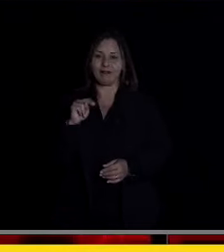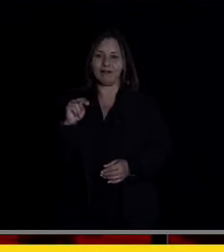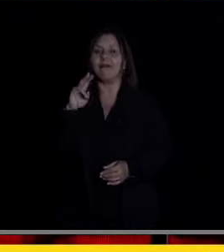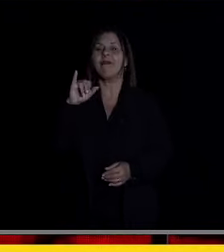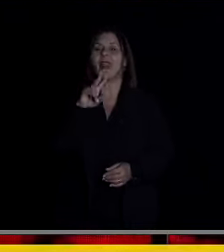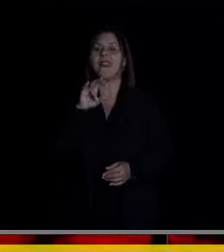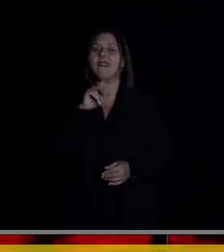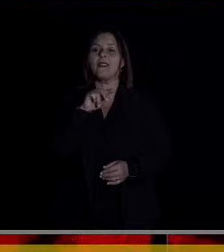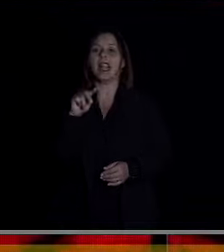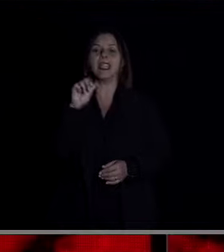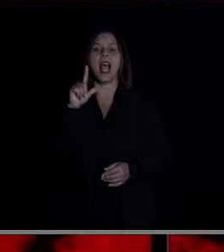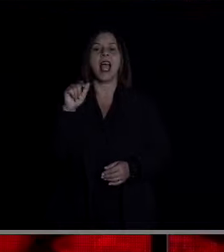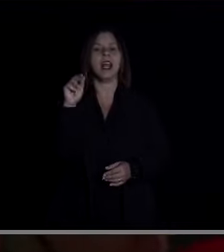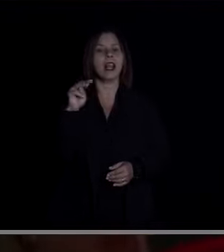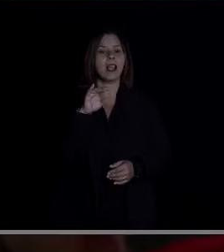Ivette Álamo,